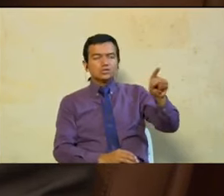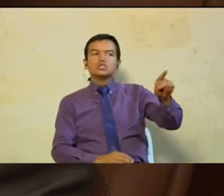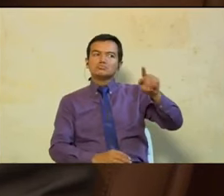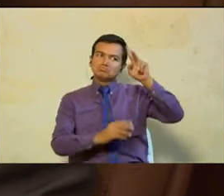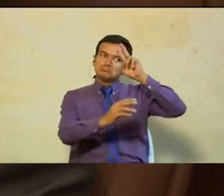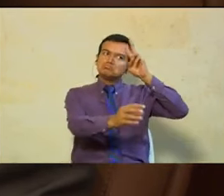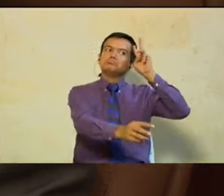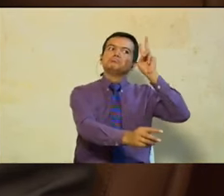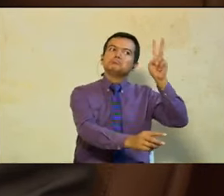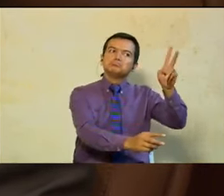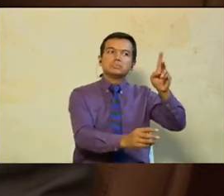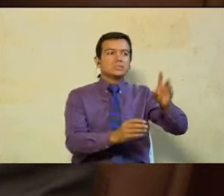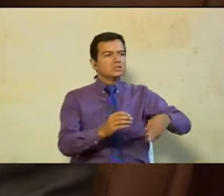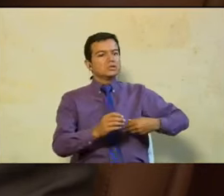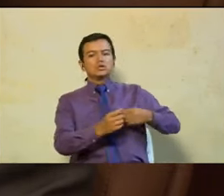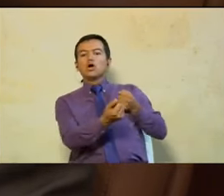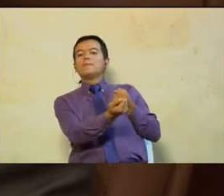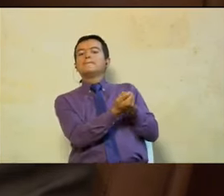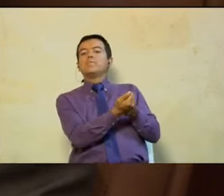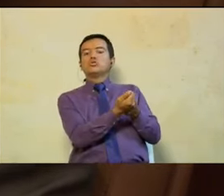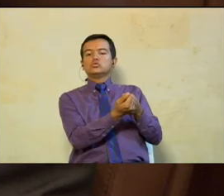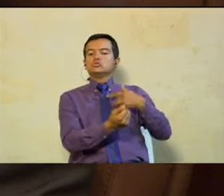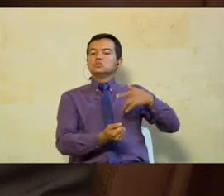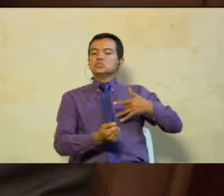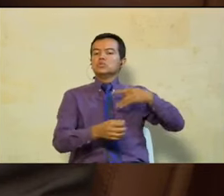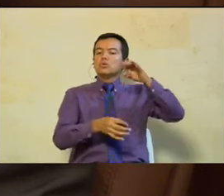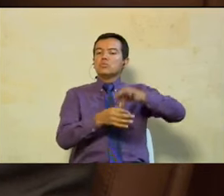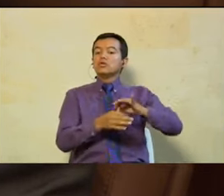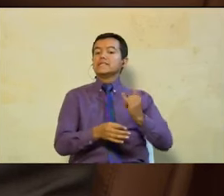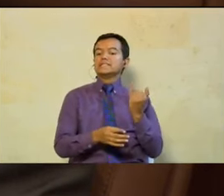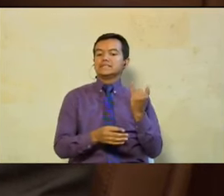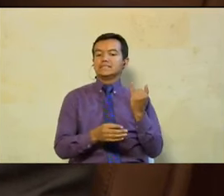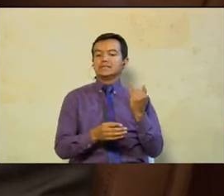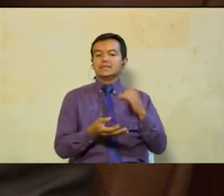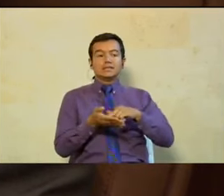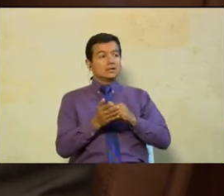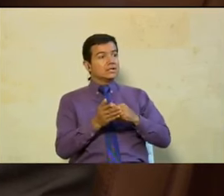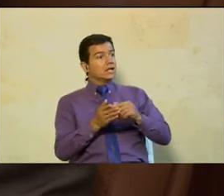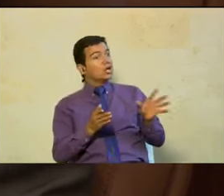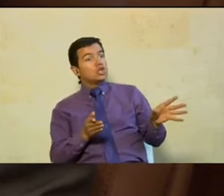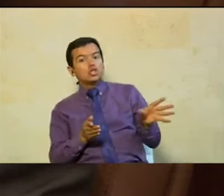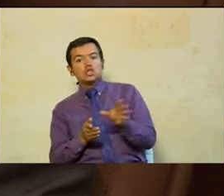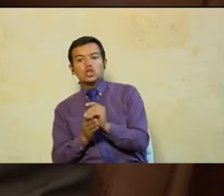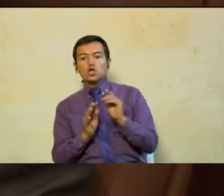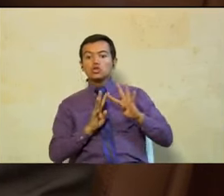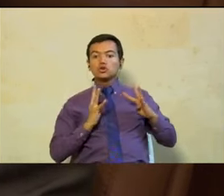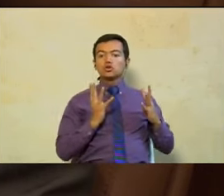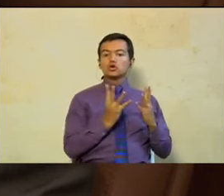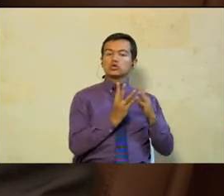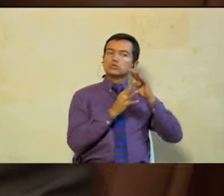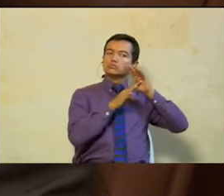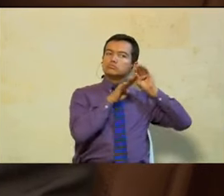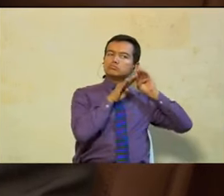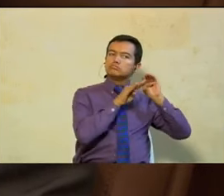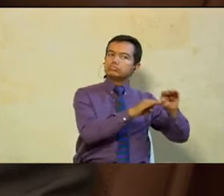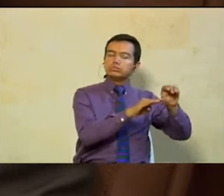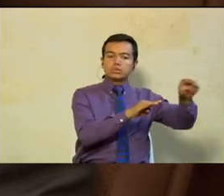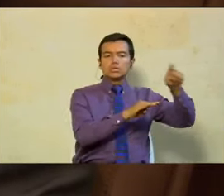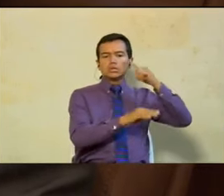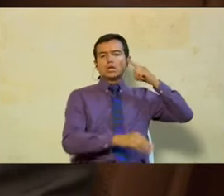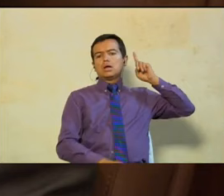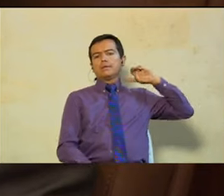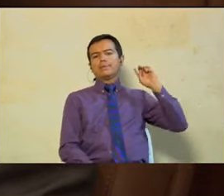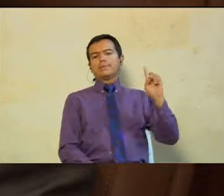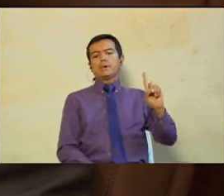se ha ganado la credibilidad de todos los congresistas no solamente de ahora sino de muchos años y de muchos